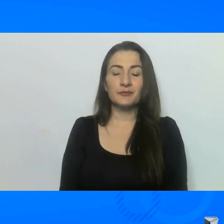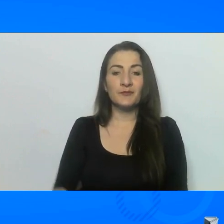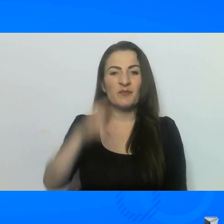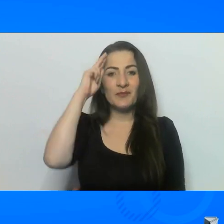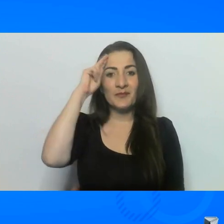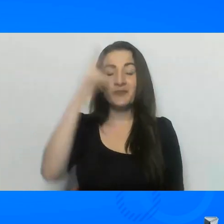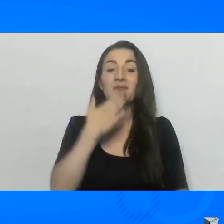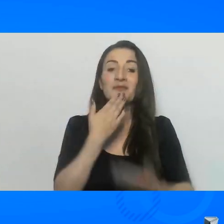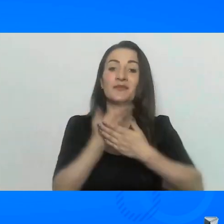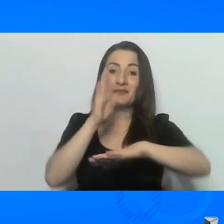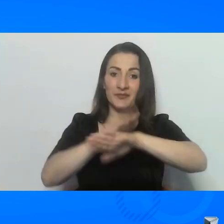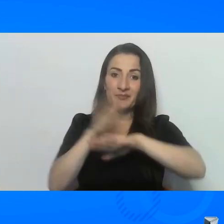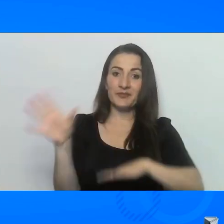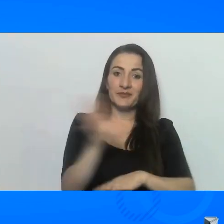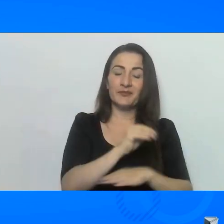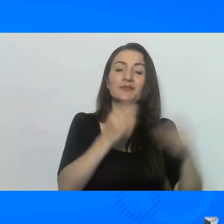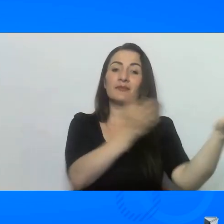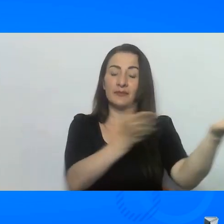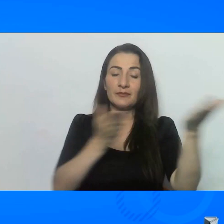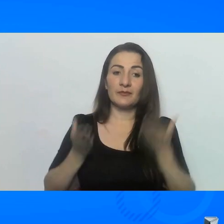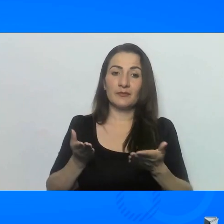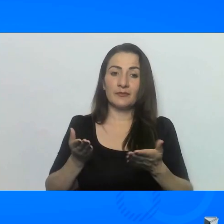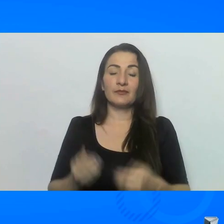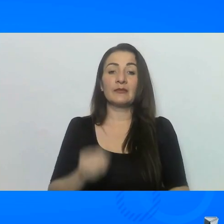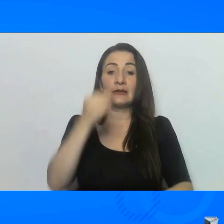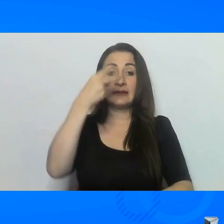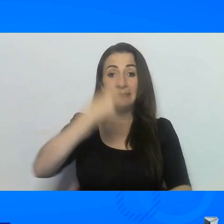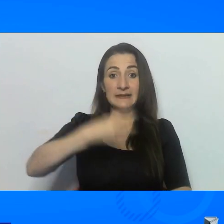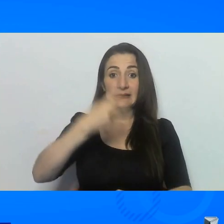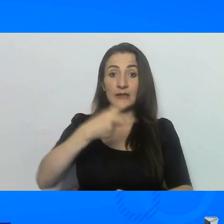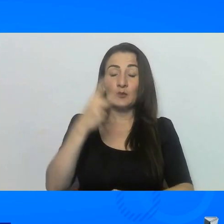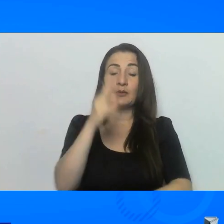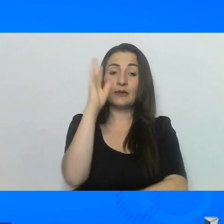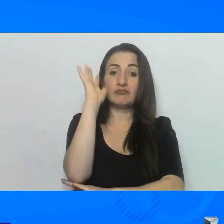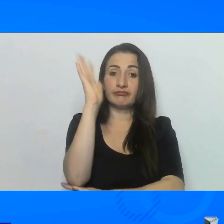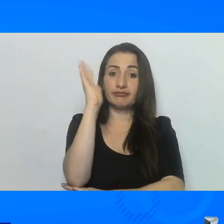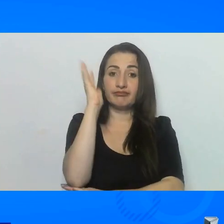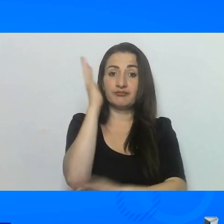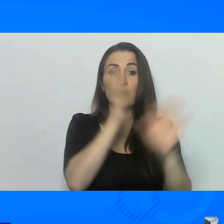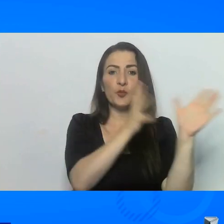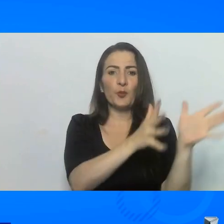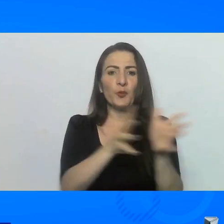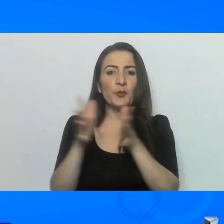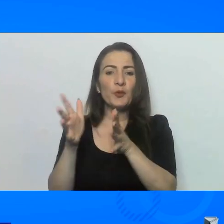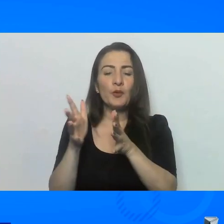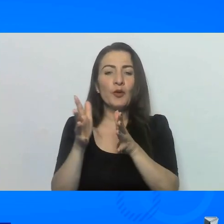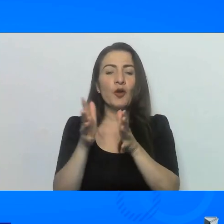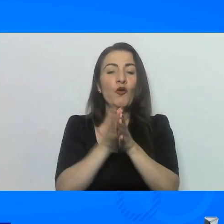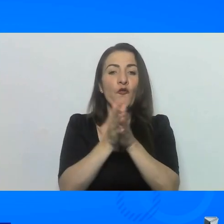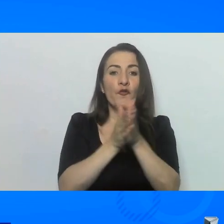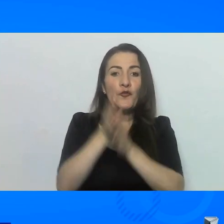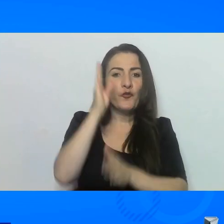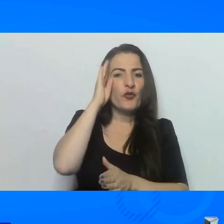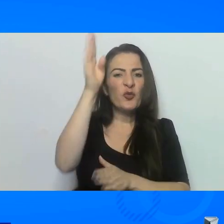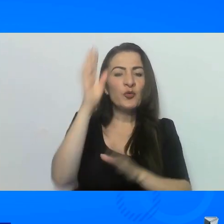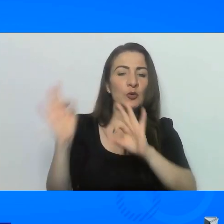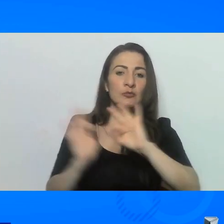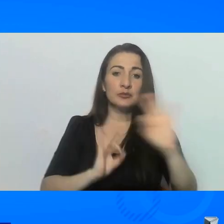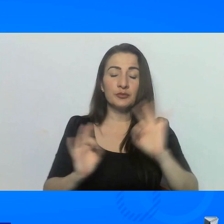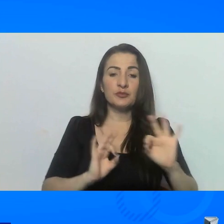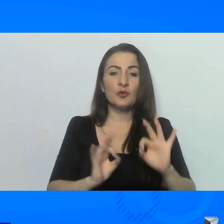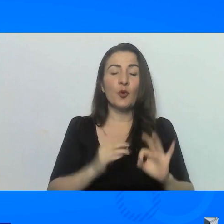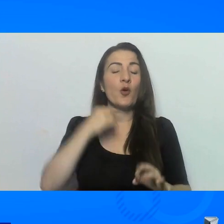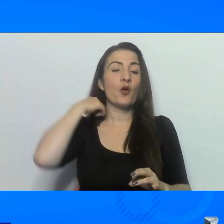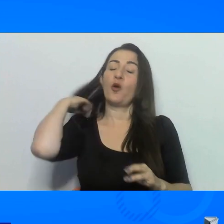Hola, buenas tardes para todos. Bienvenidos a nuestra segunda cátedra Preparando mi Futuro. El día de hoy estaremos con nuestra cátedra